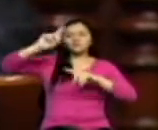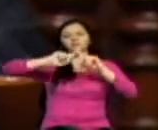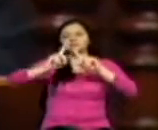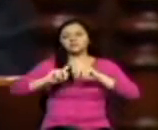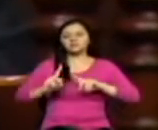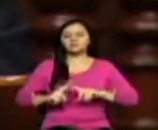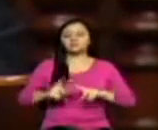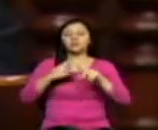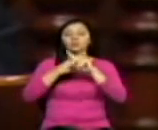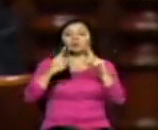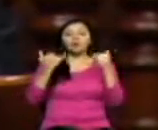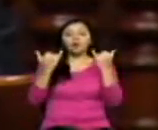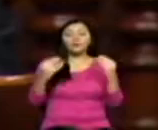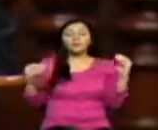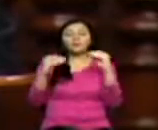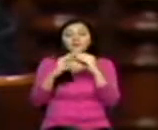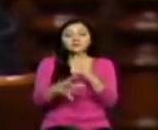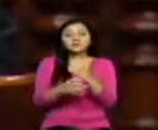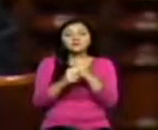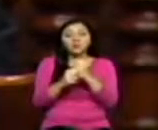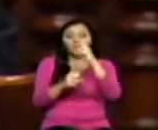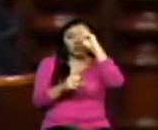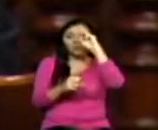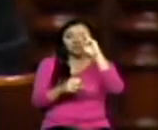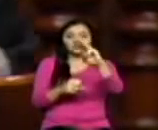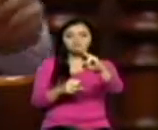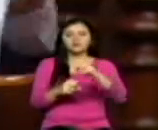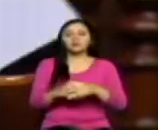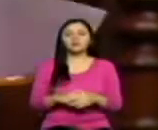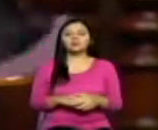a todos y todas